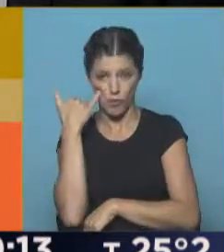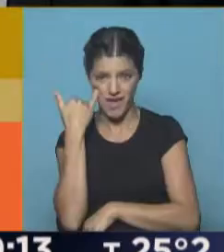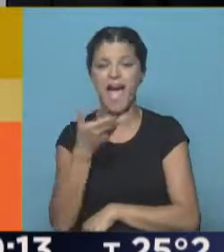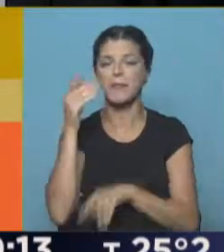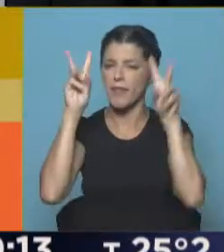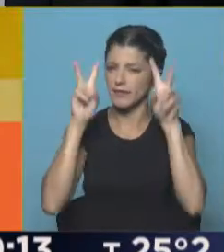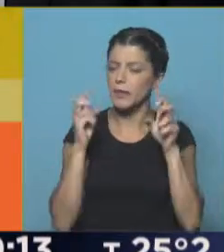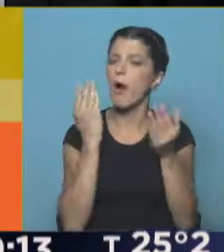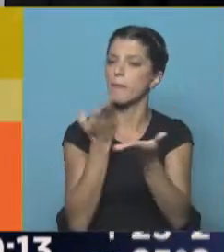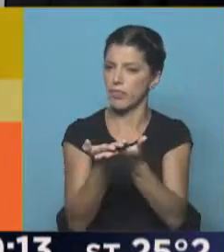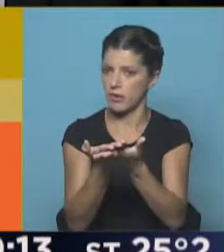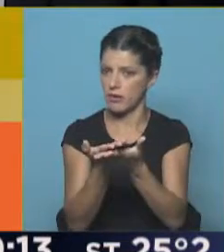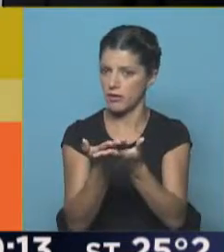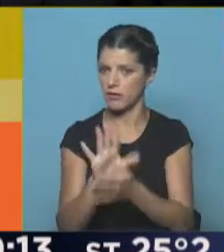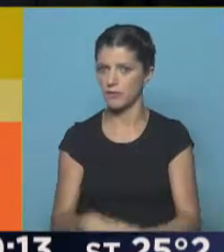Mendoza.